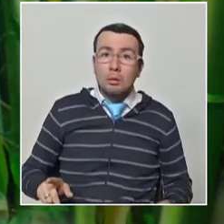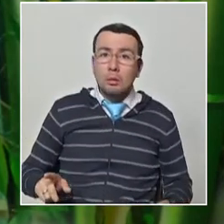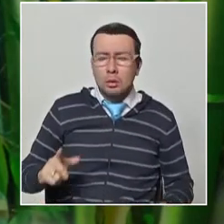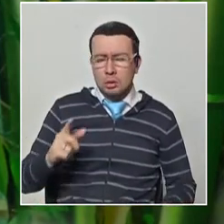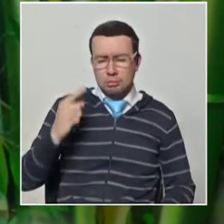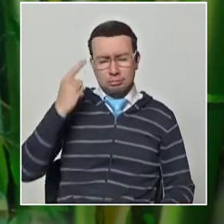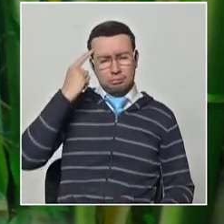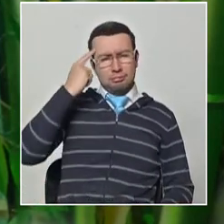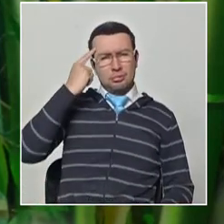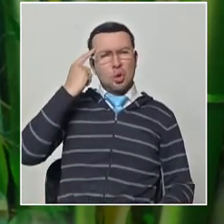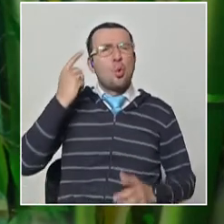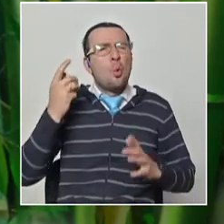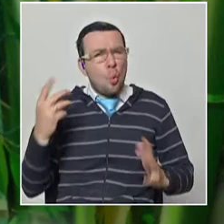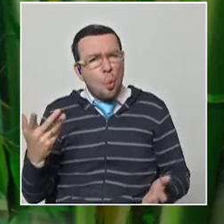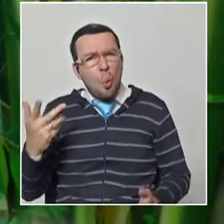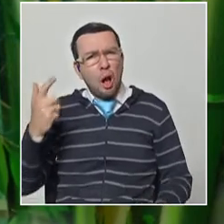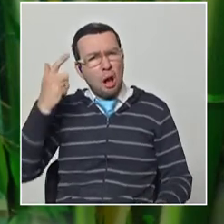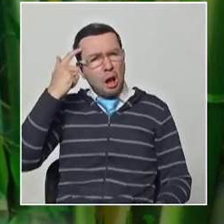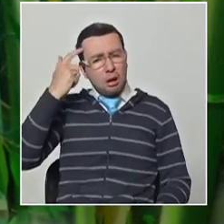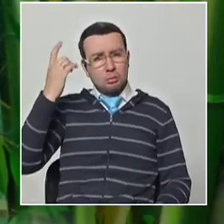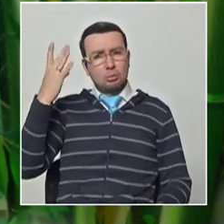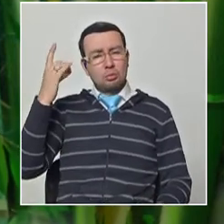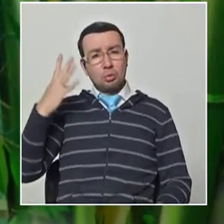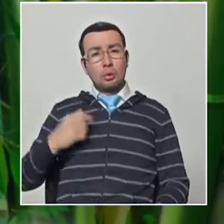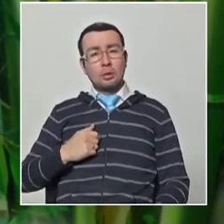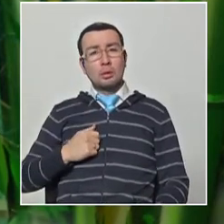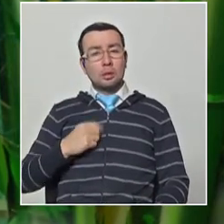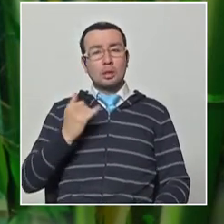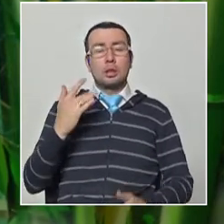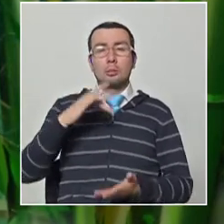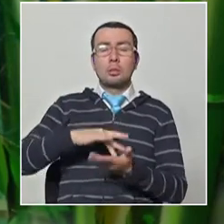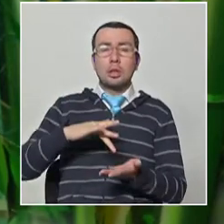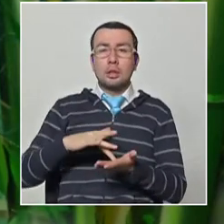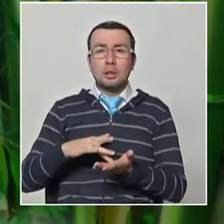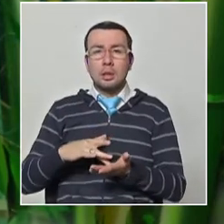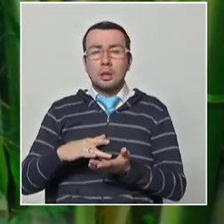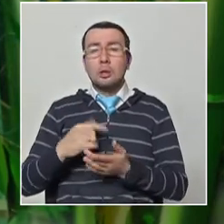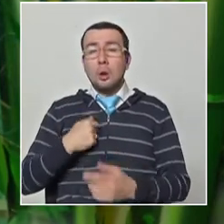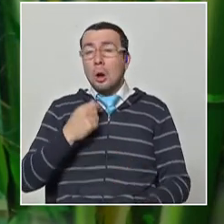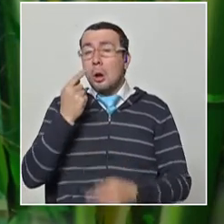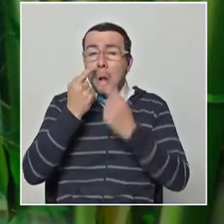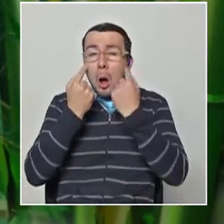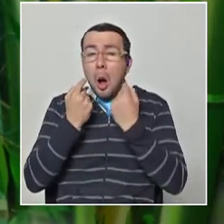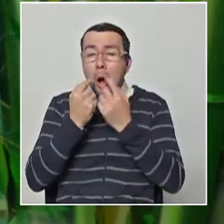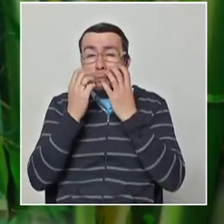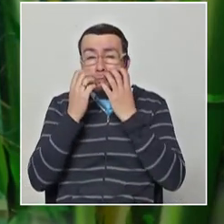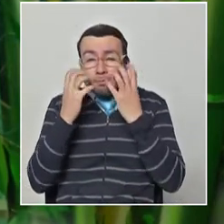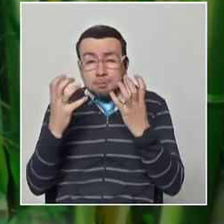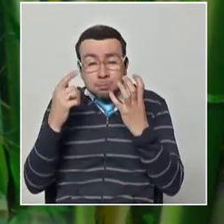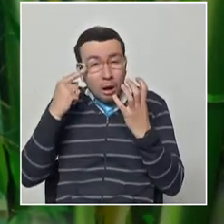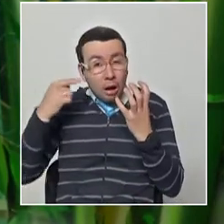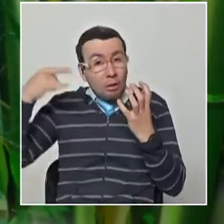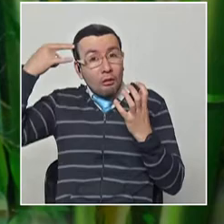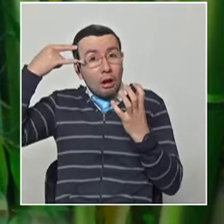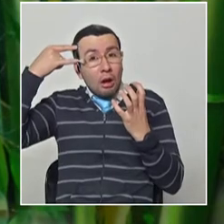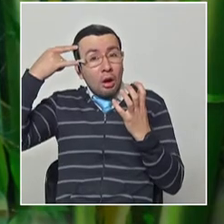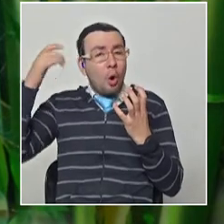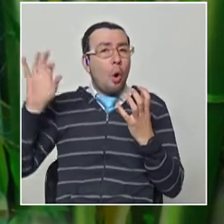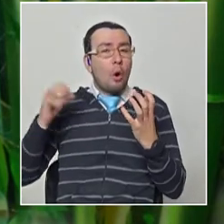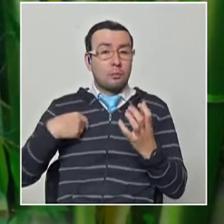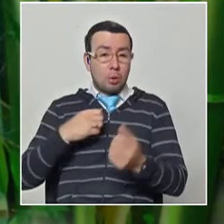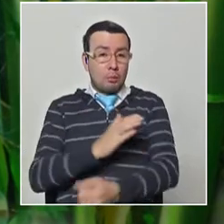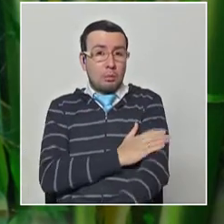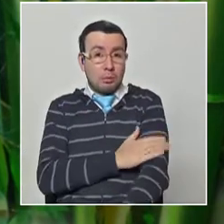cual dolor de cabeza el que me produce la sinusitis el que me produce la hipertensión arterial